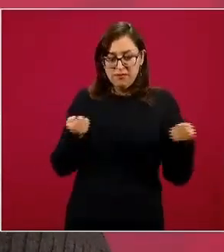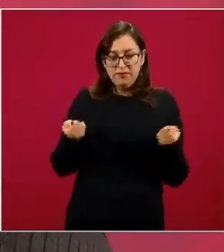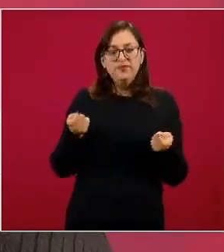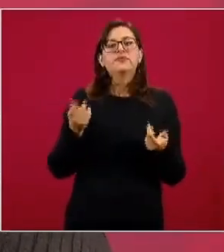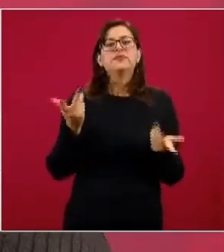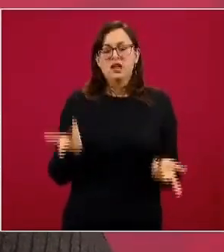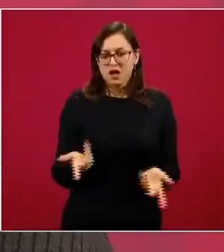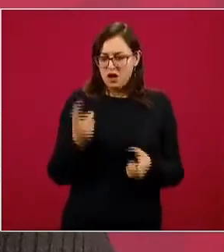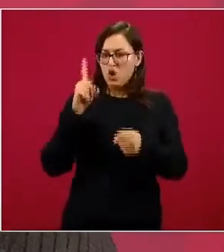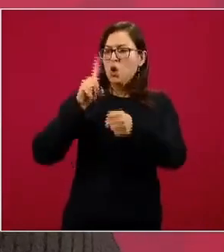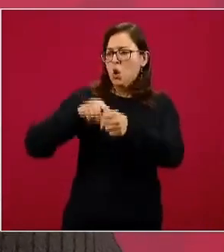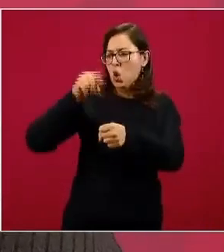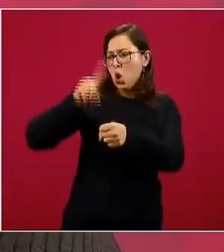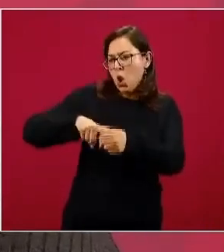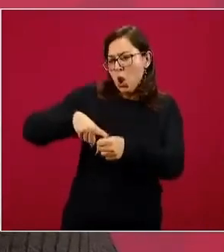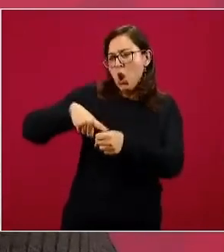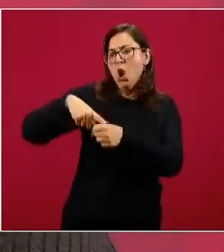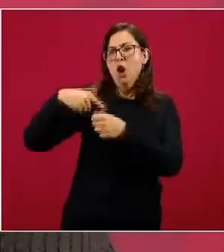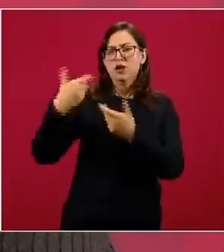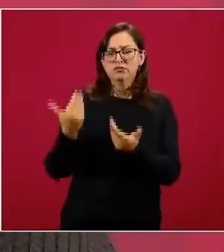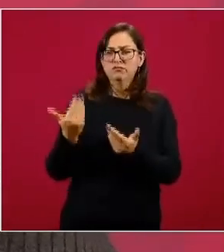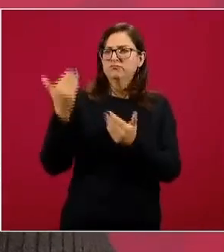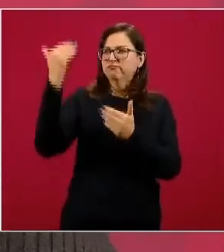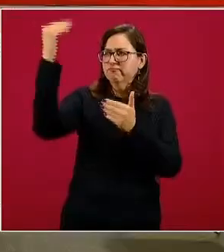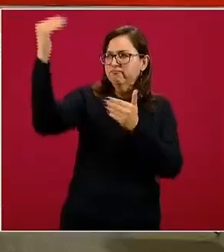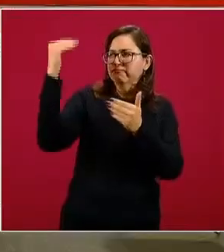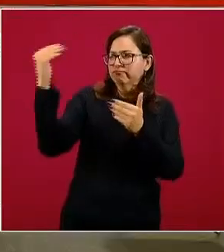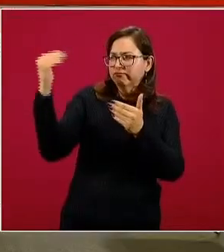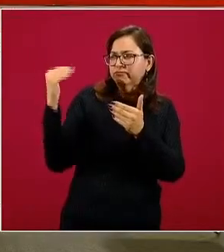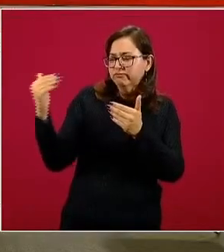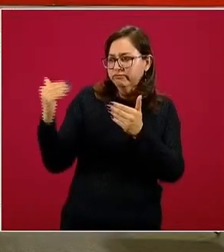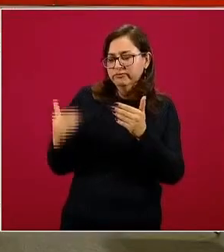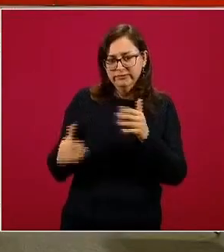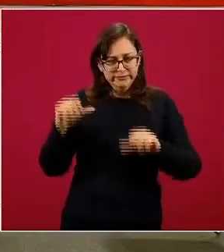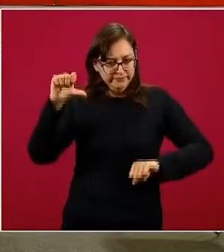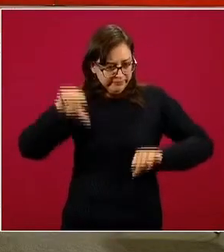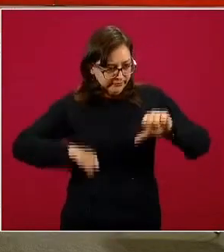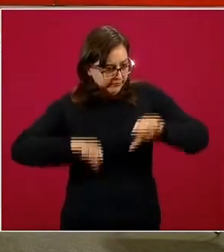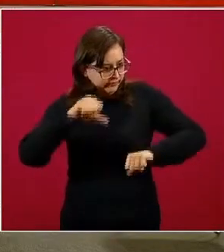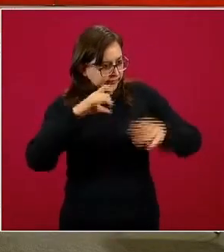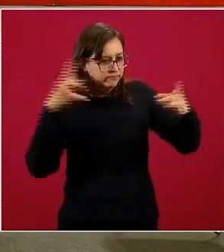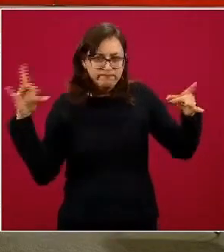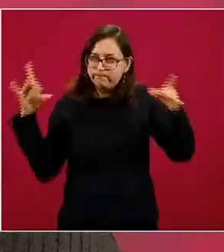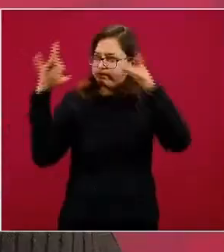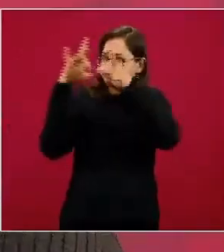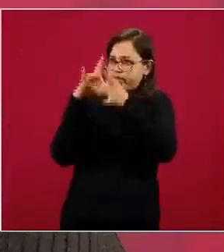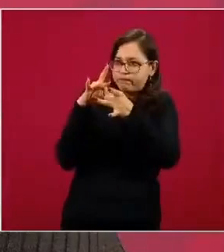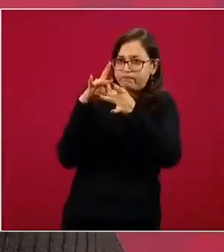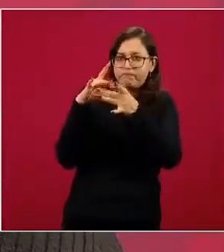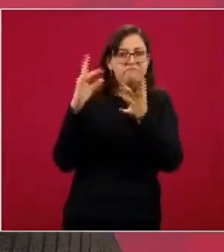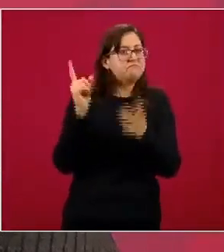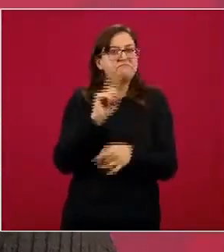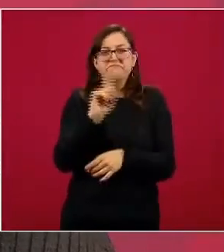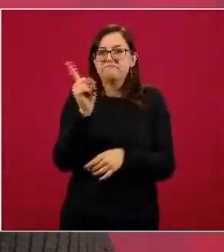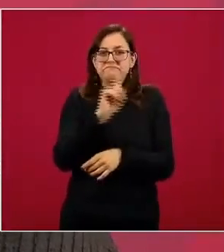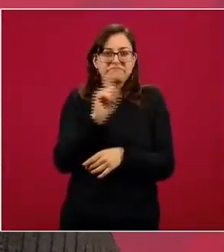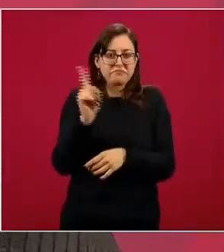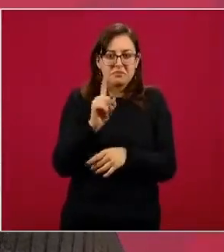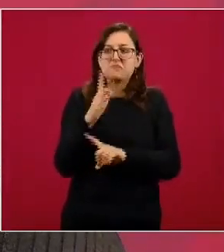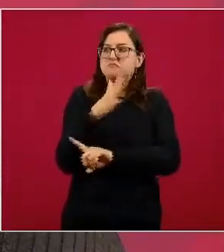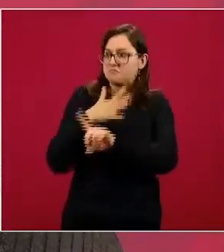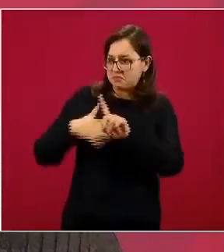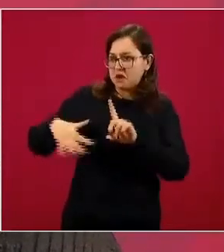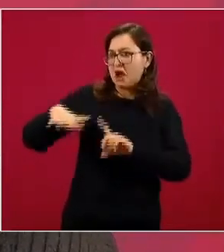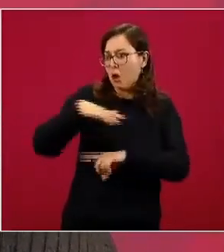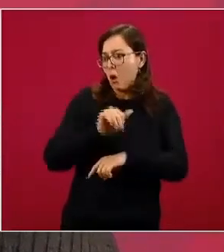un poco a una tendencia que ellos pueden estar viendo, a la actividad que hay en los niveles municipales de sus entidades, en donde puede